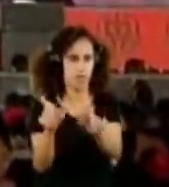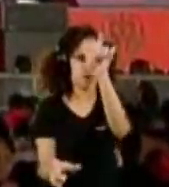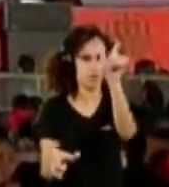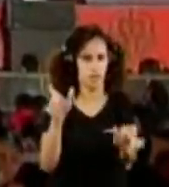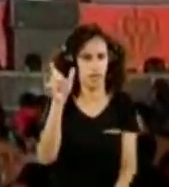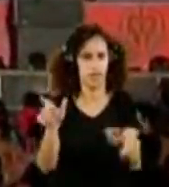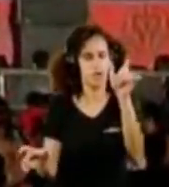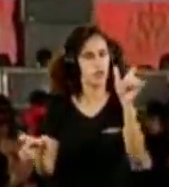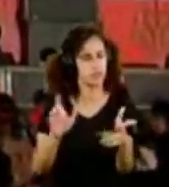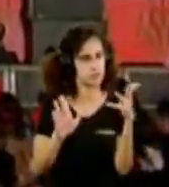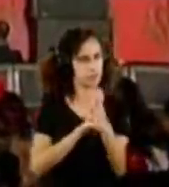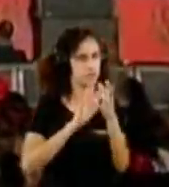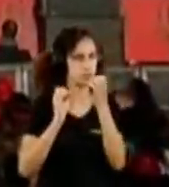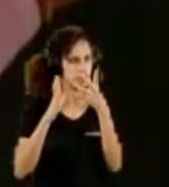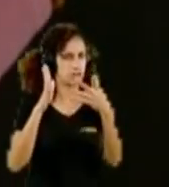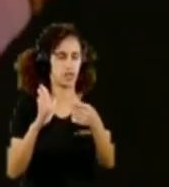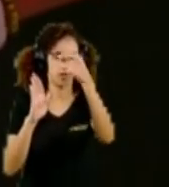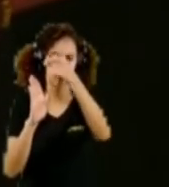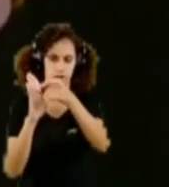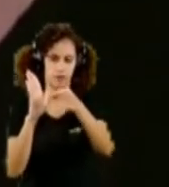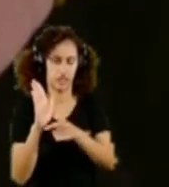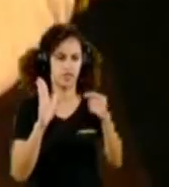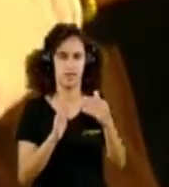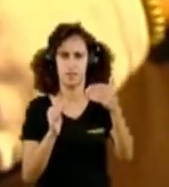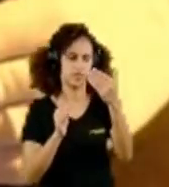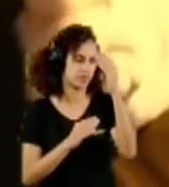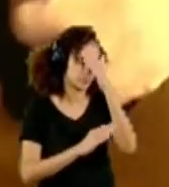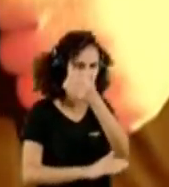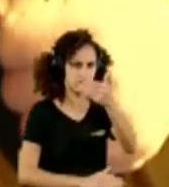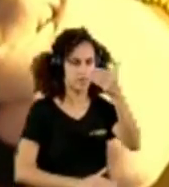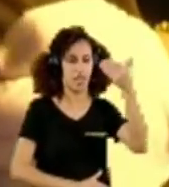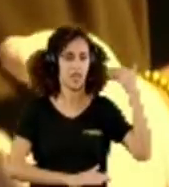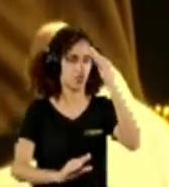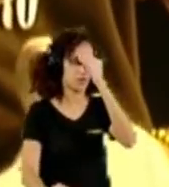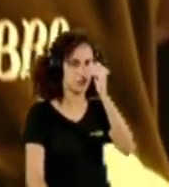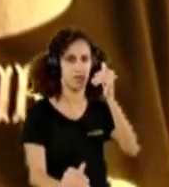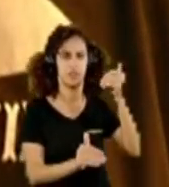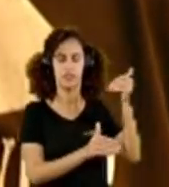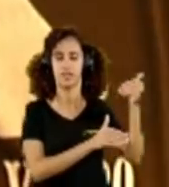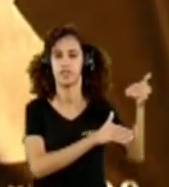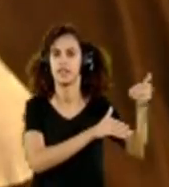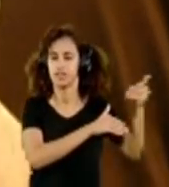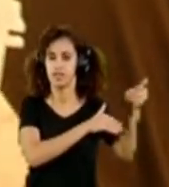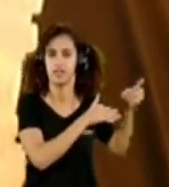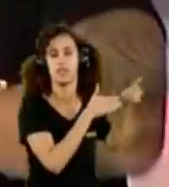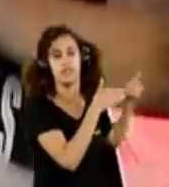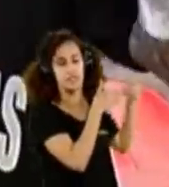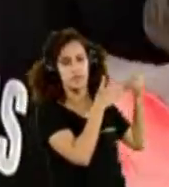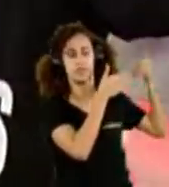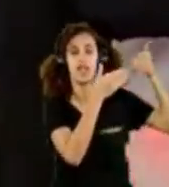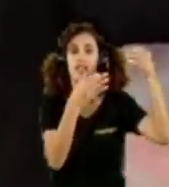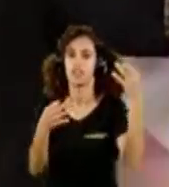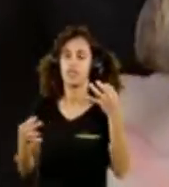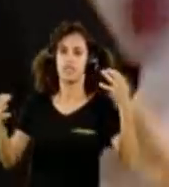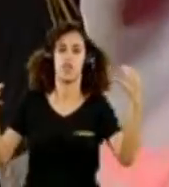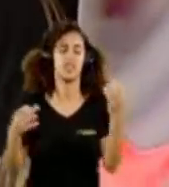cosas como están, que no dejan atrás el pasado. Tengo que aguantar, que me suelten, que no